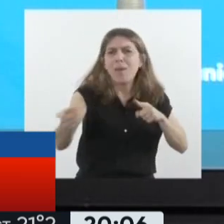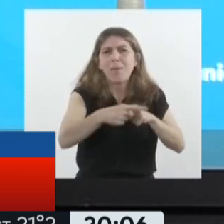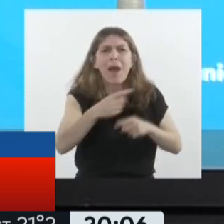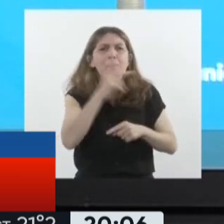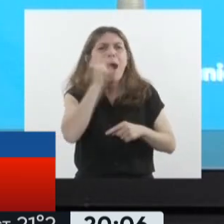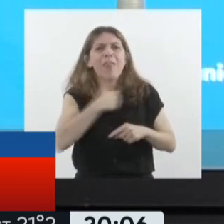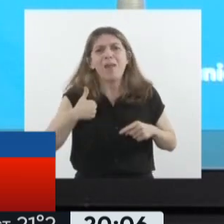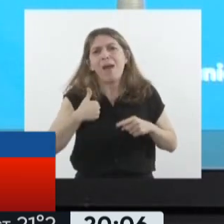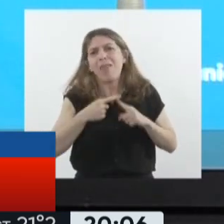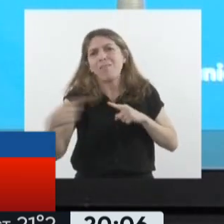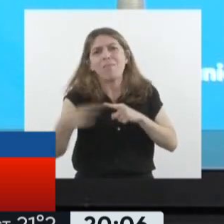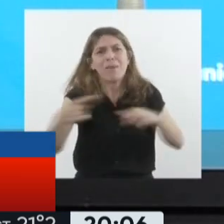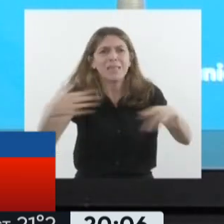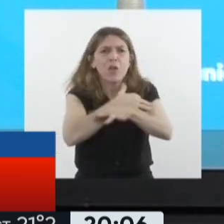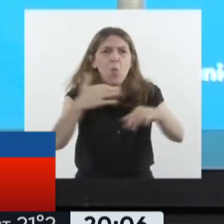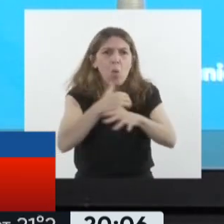madres.